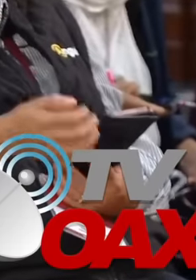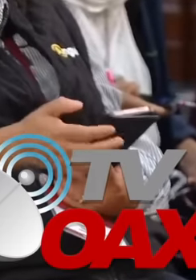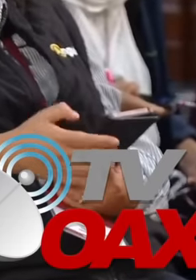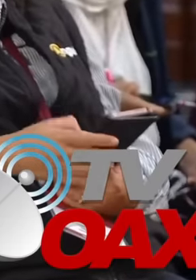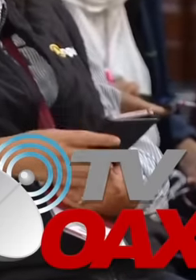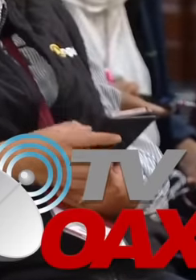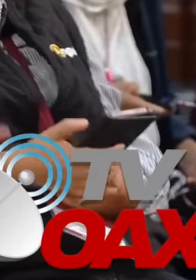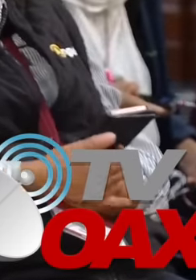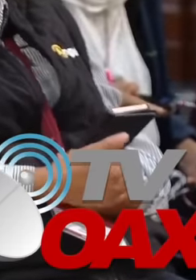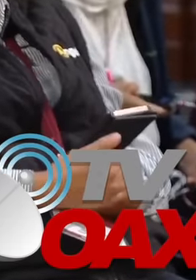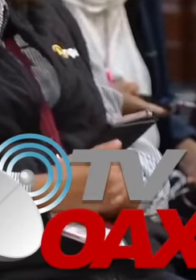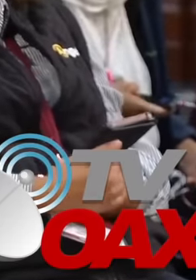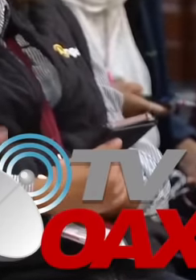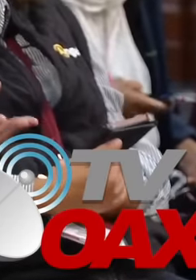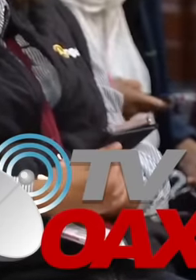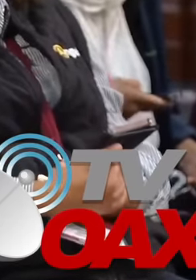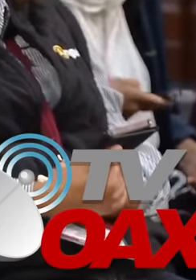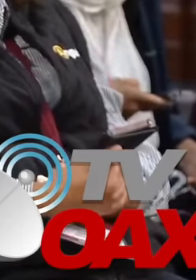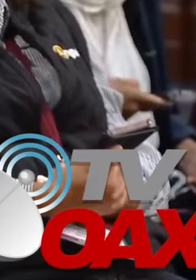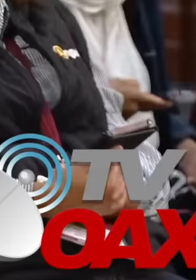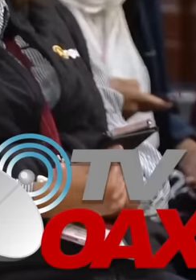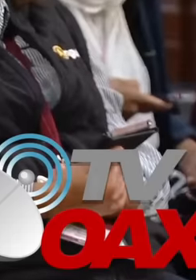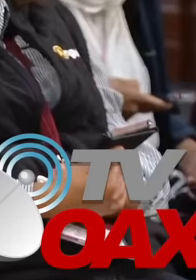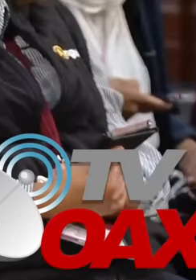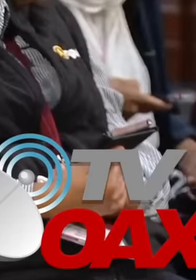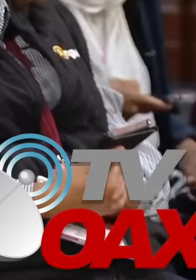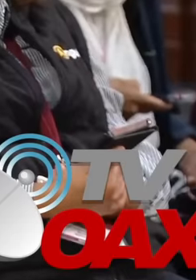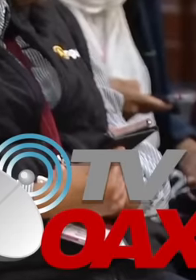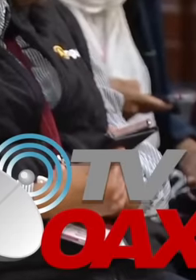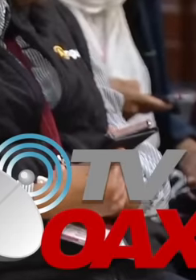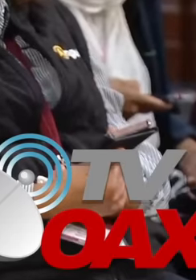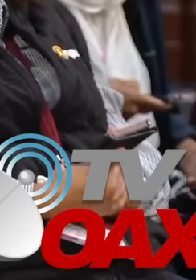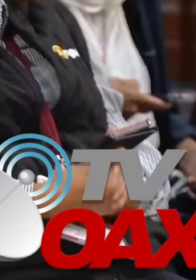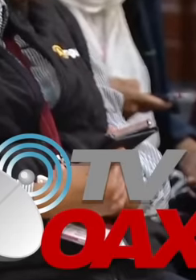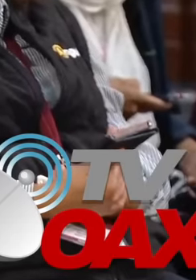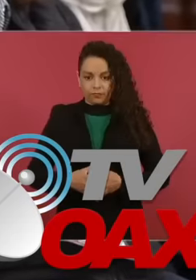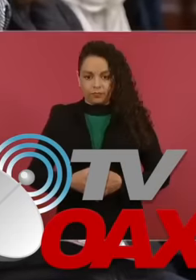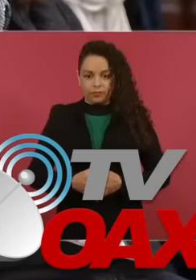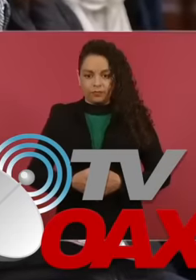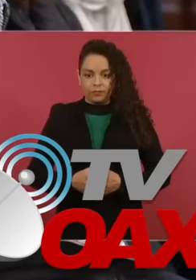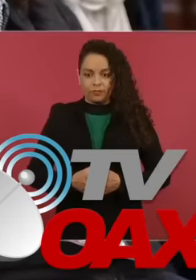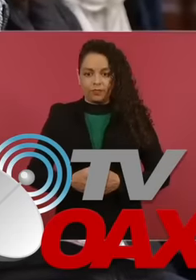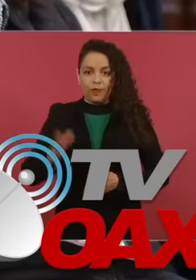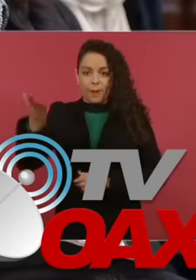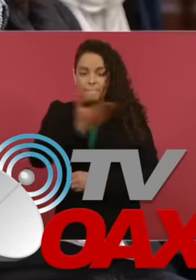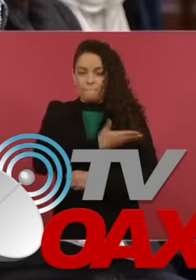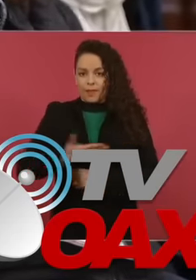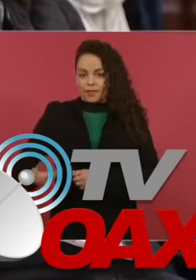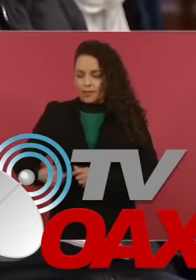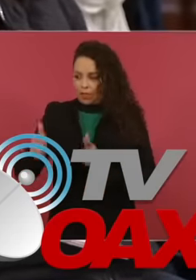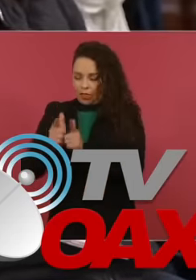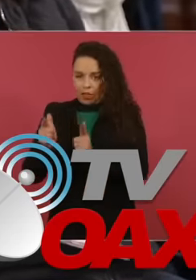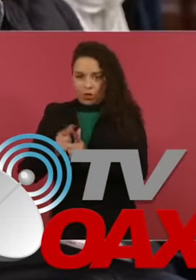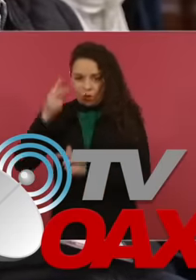los he entrevistado, bueno, se acaba de morir el presidente del Grupo México.